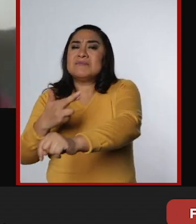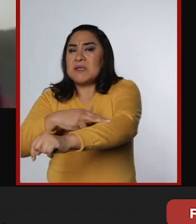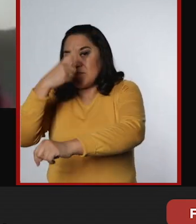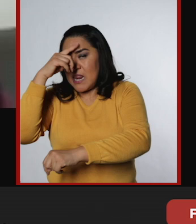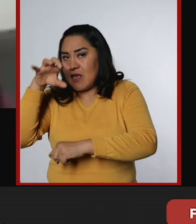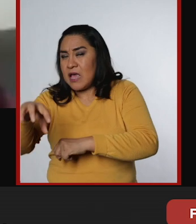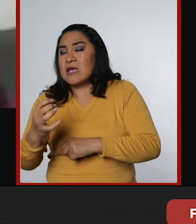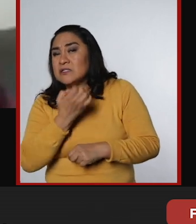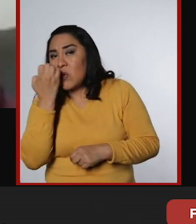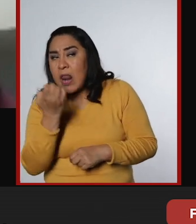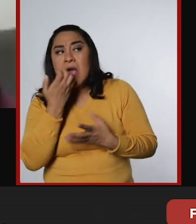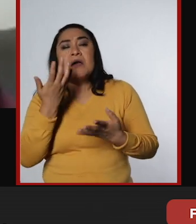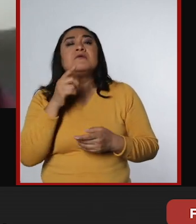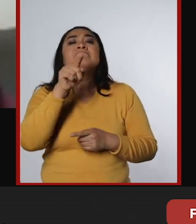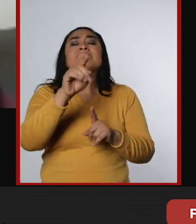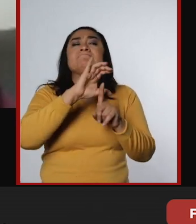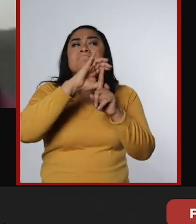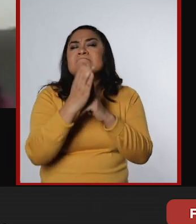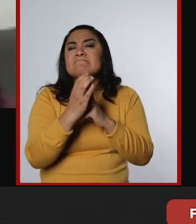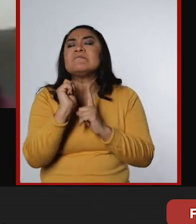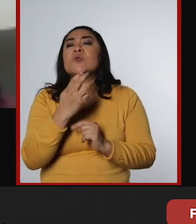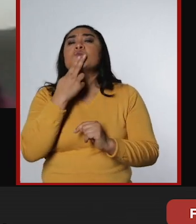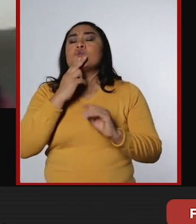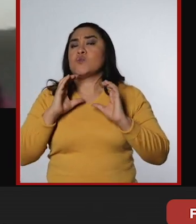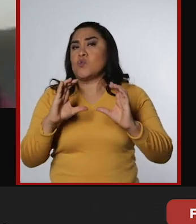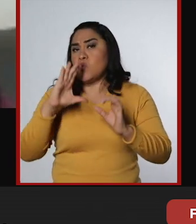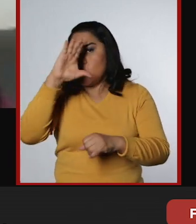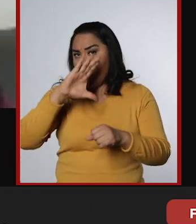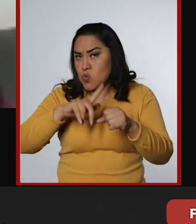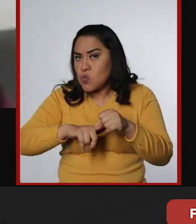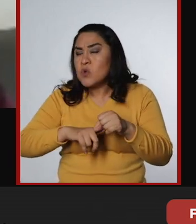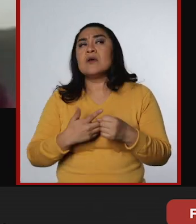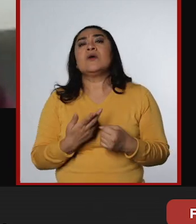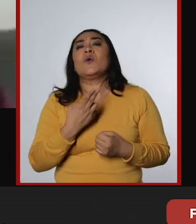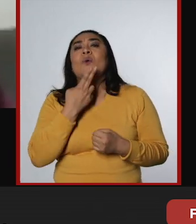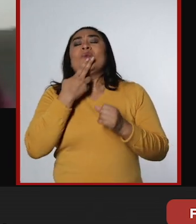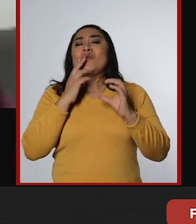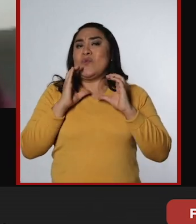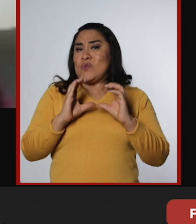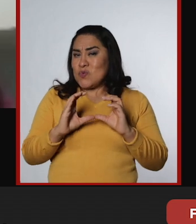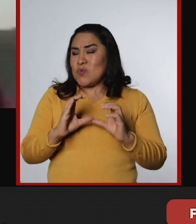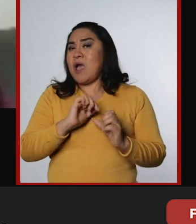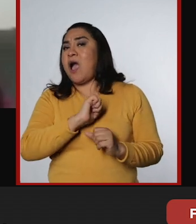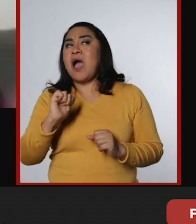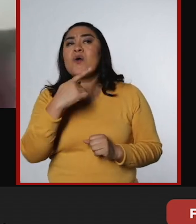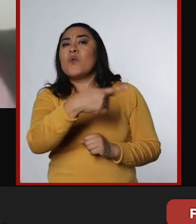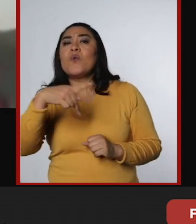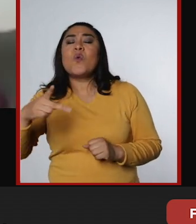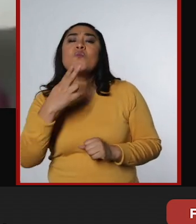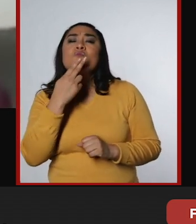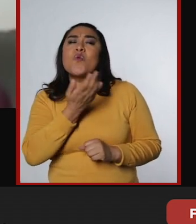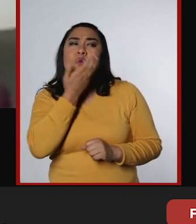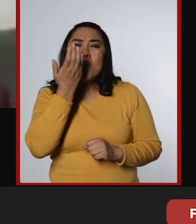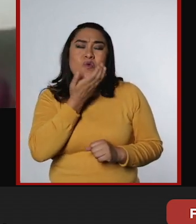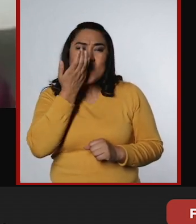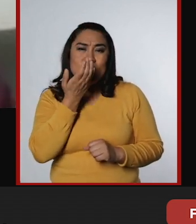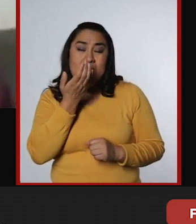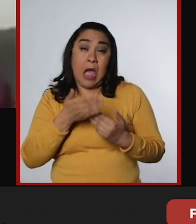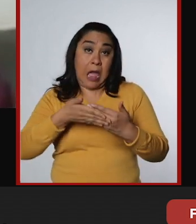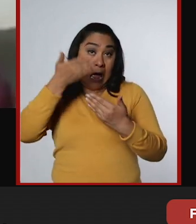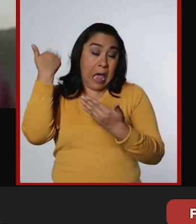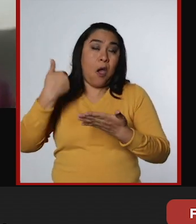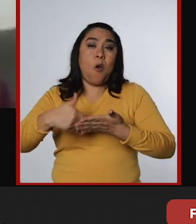escolares, comités que tienen que ver con conservar la cultura, la preservación de los usos y costumbres, que antes se llamaba así,